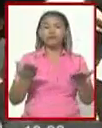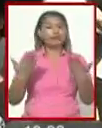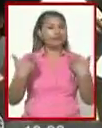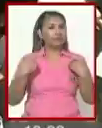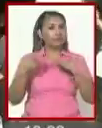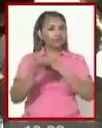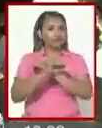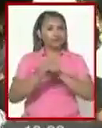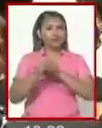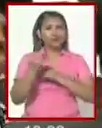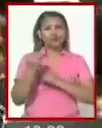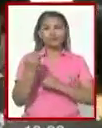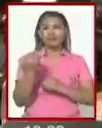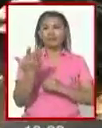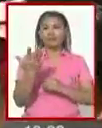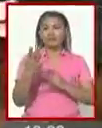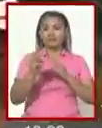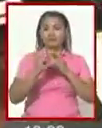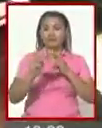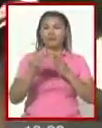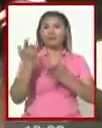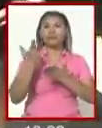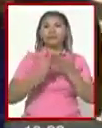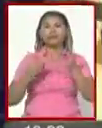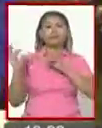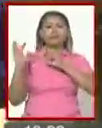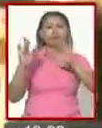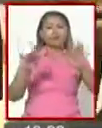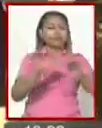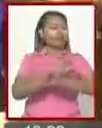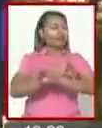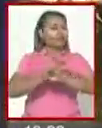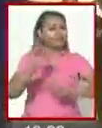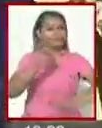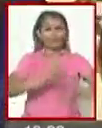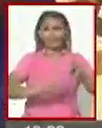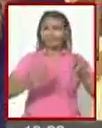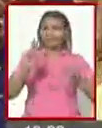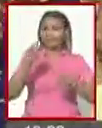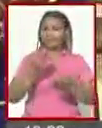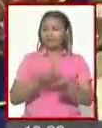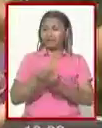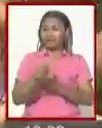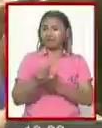miren, 5 líneas pasan por aquí. ¿Qué gente va a venir? Además, los vecinos no